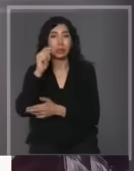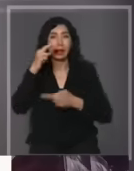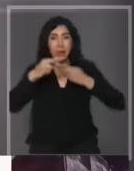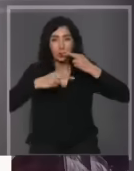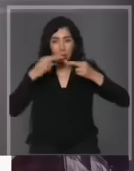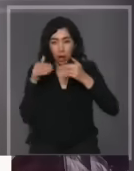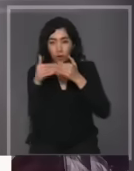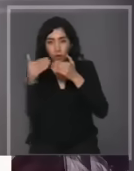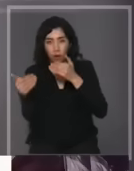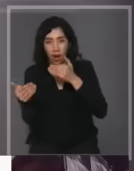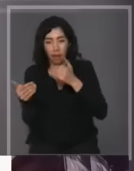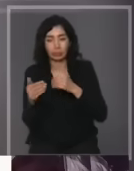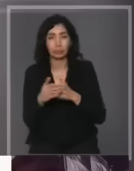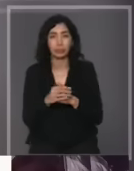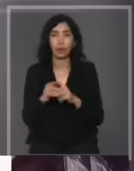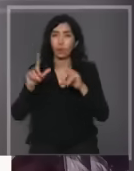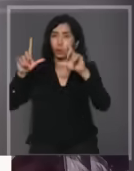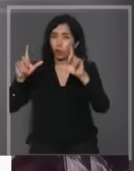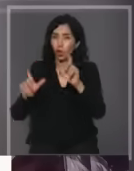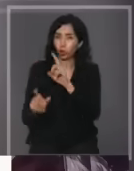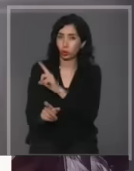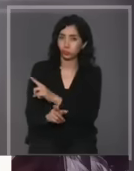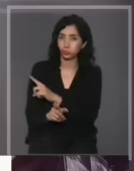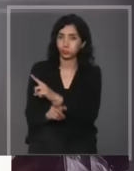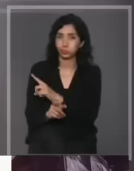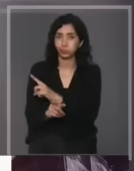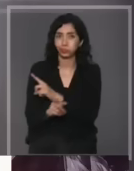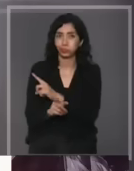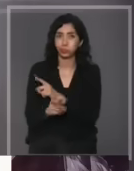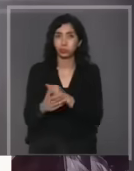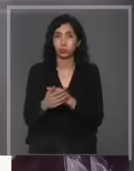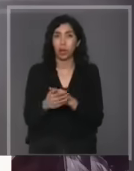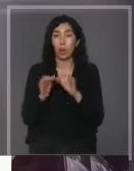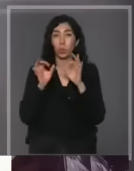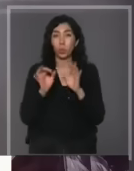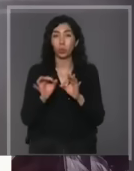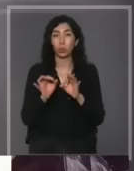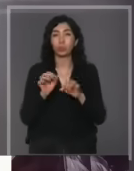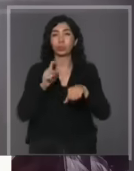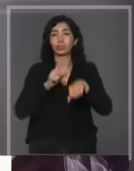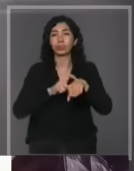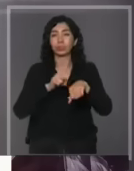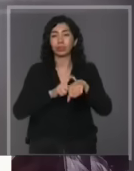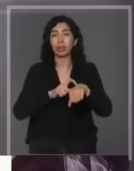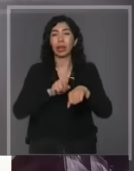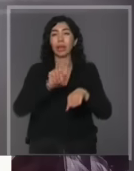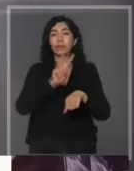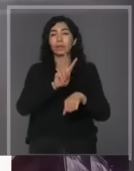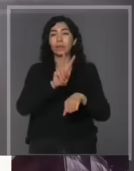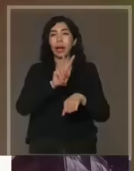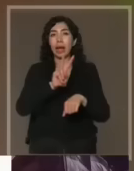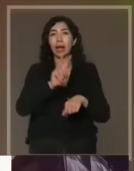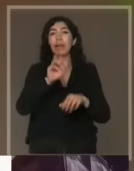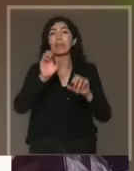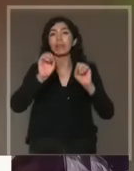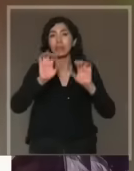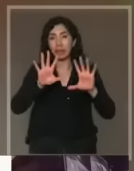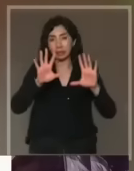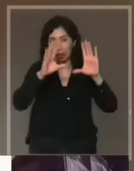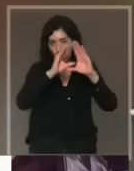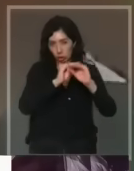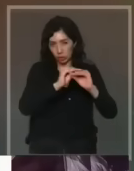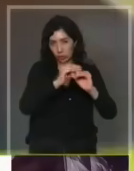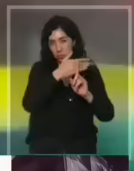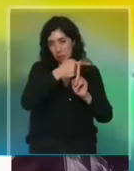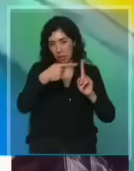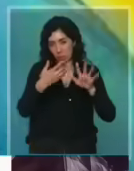Místico. Esta fotografía lo registra minutos después de las 22.38 horas. A las 11.15 toman el taxi